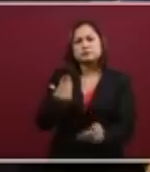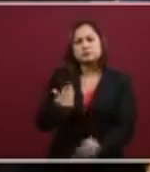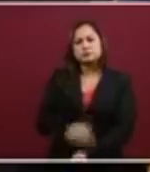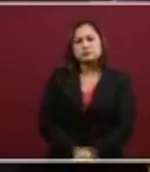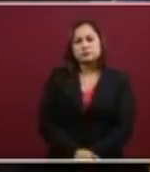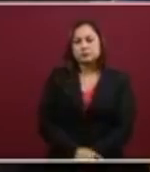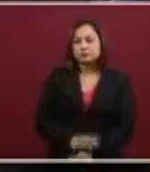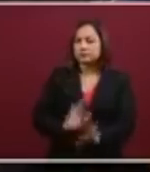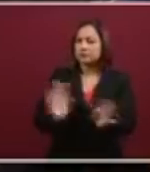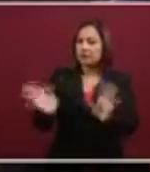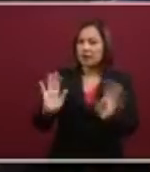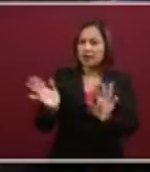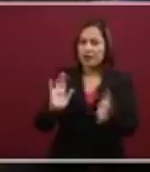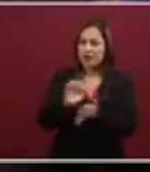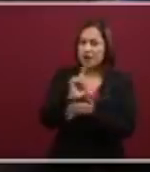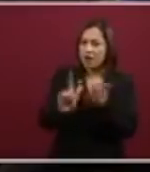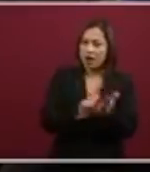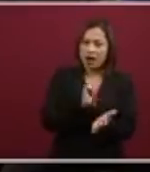legal